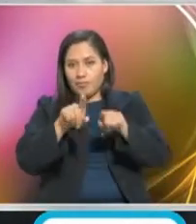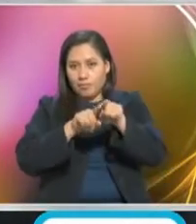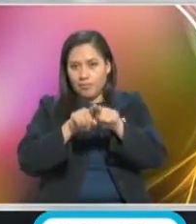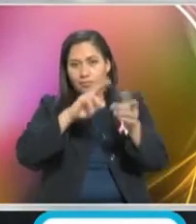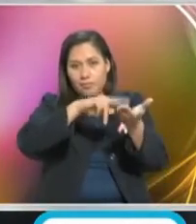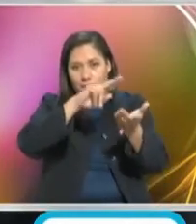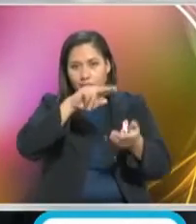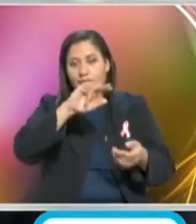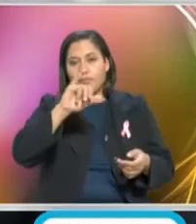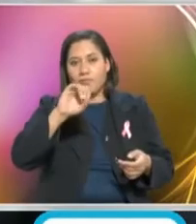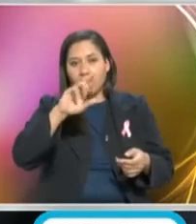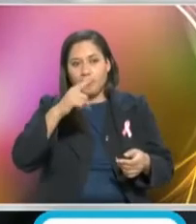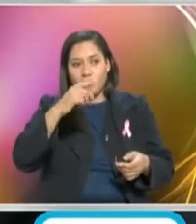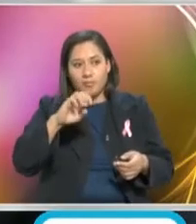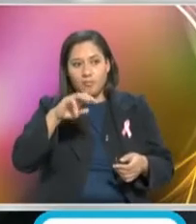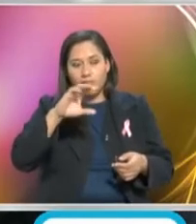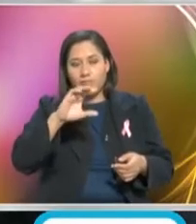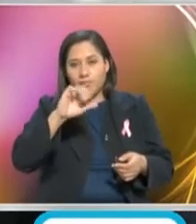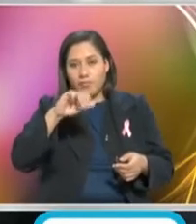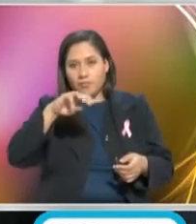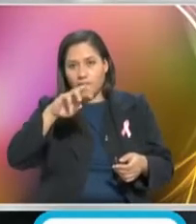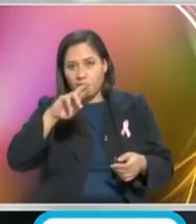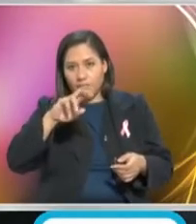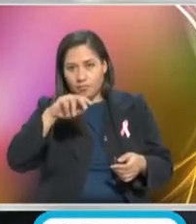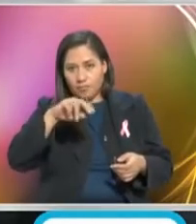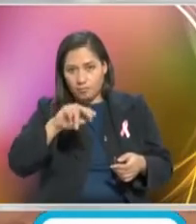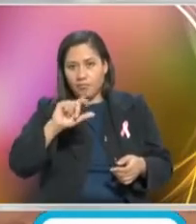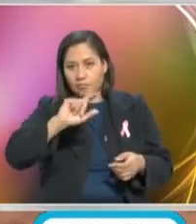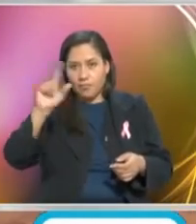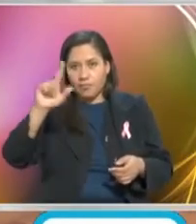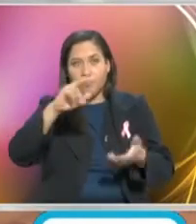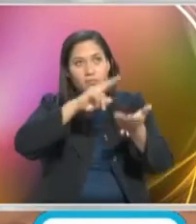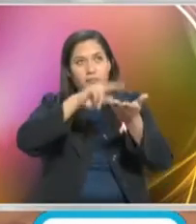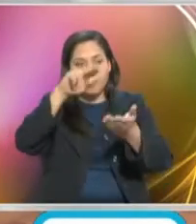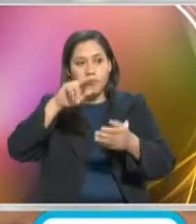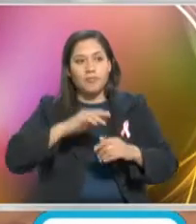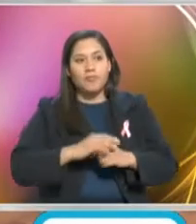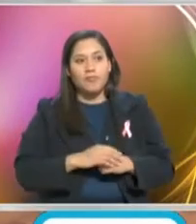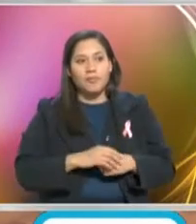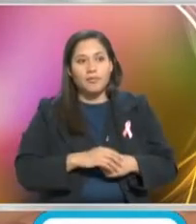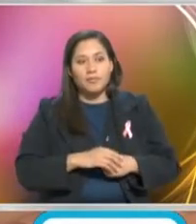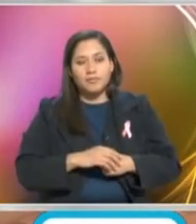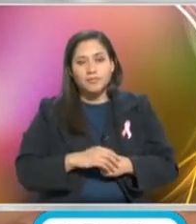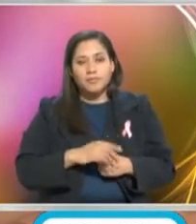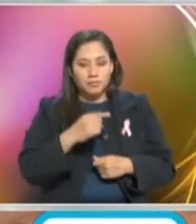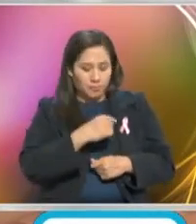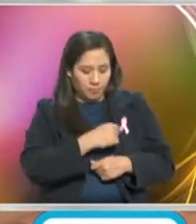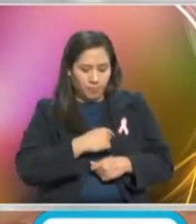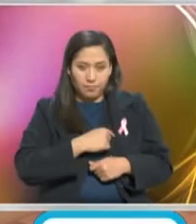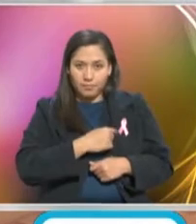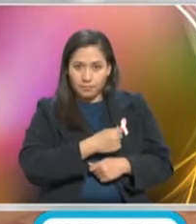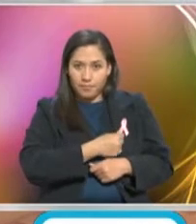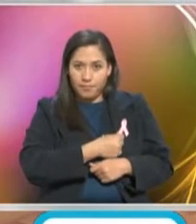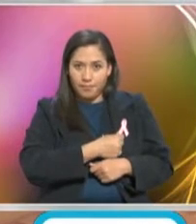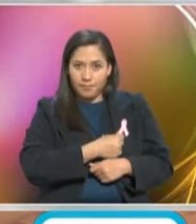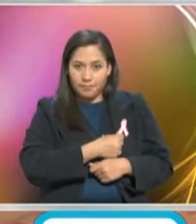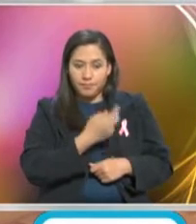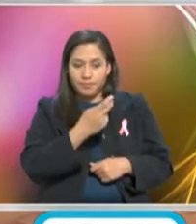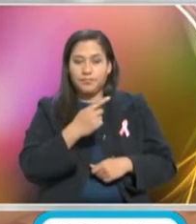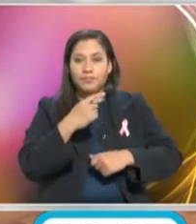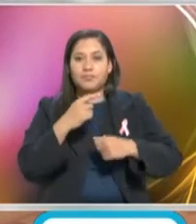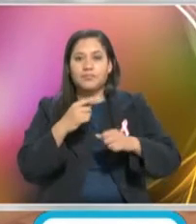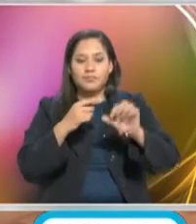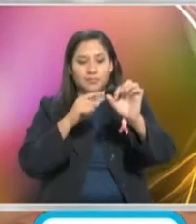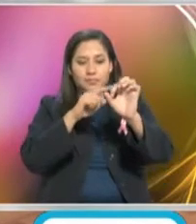pintor Jorge González Camarón. Famosísimo pintor. Sí, muralista, pintor y Así es. escultor. Desarrollaron este escudo